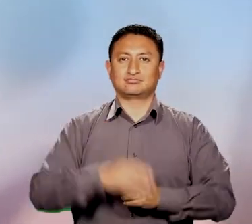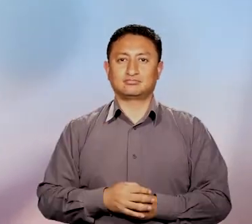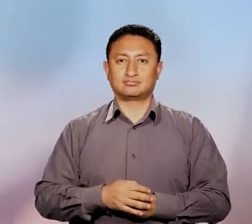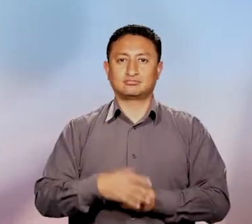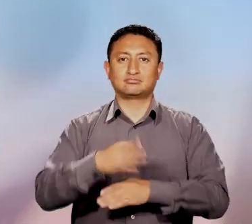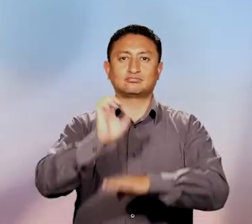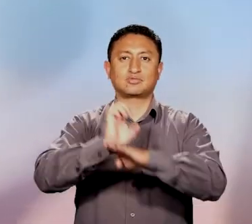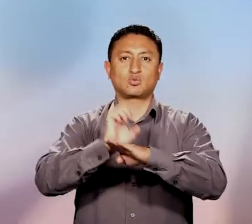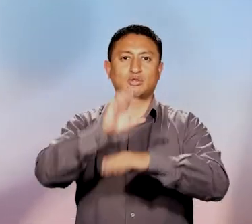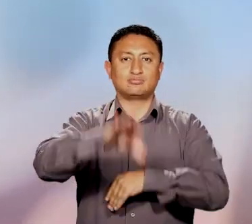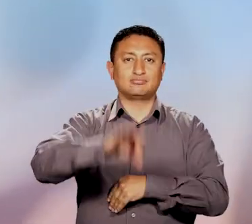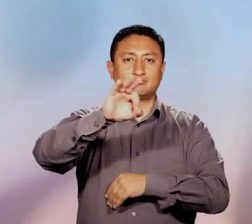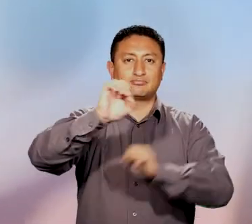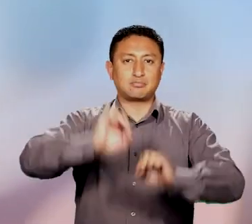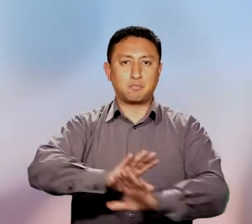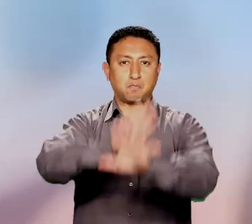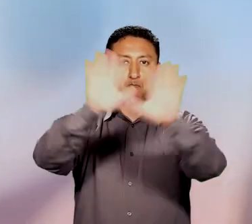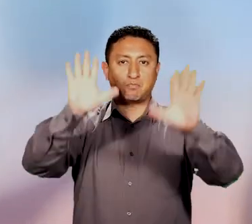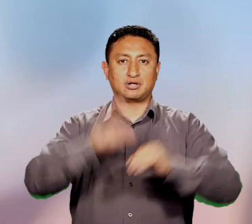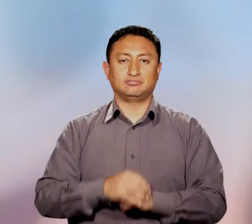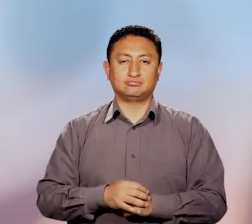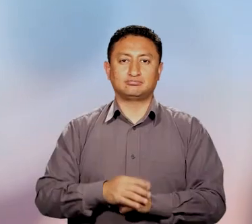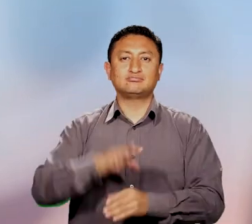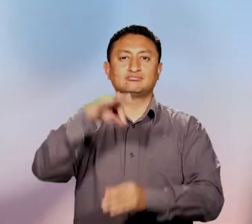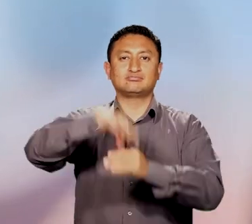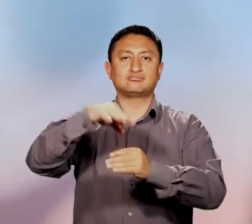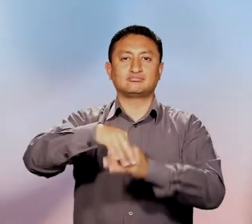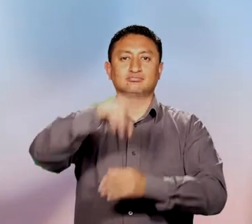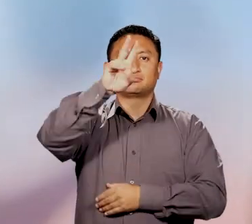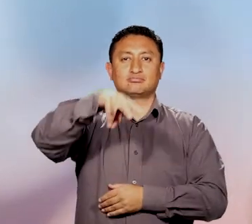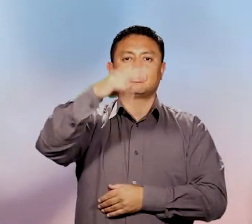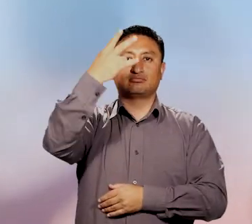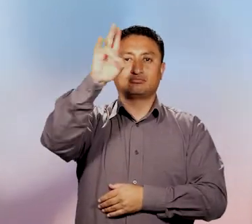Electoral, Ecuador, elige con transparencia.